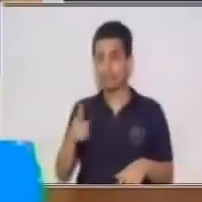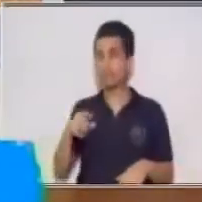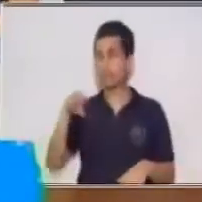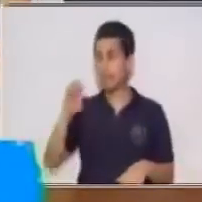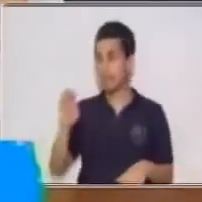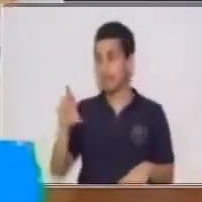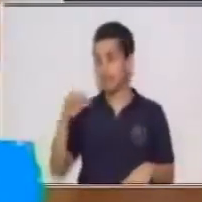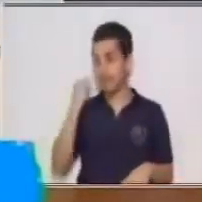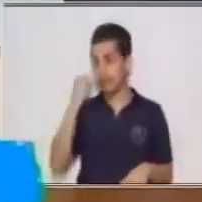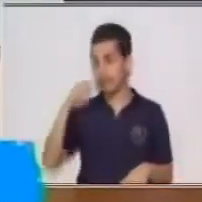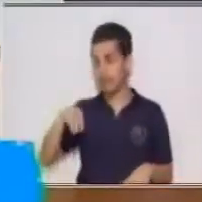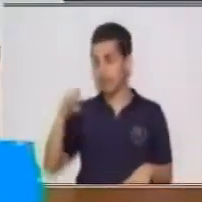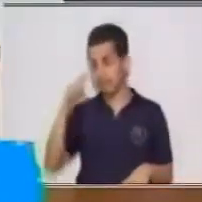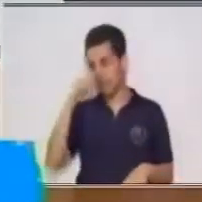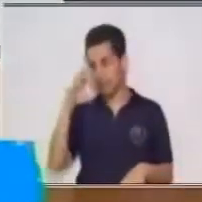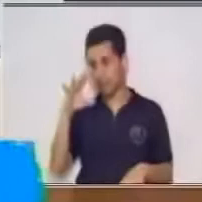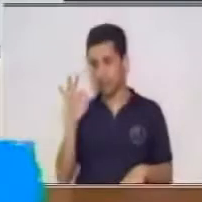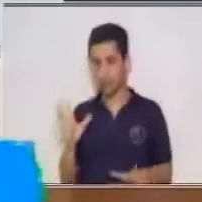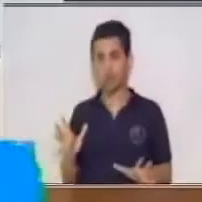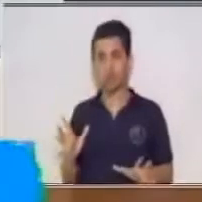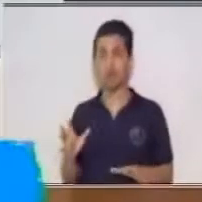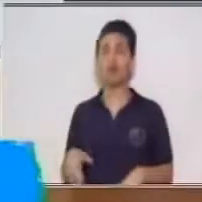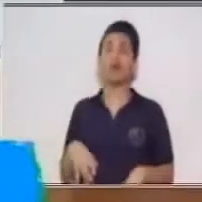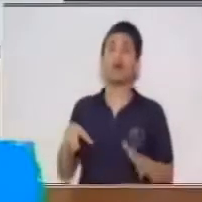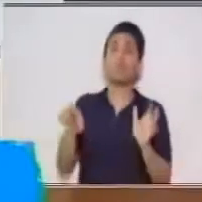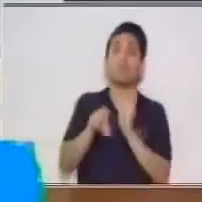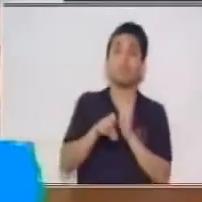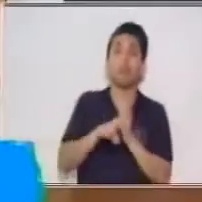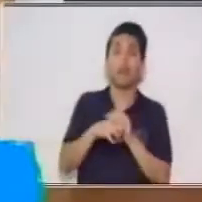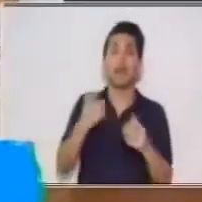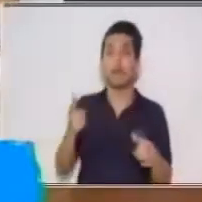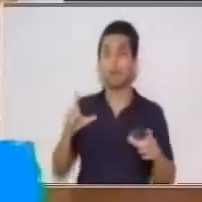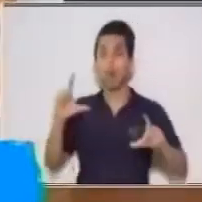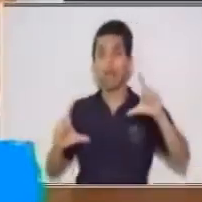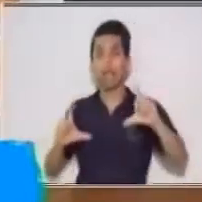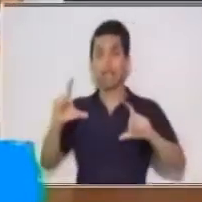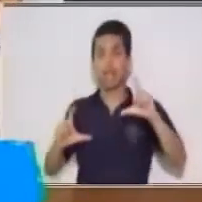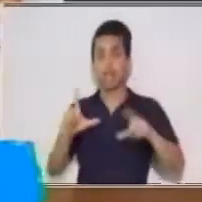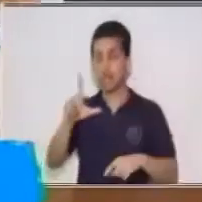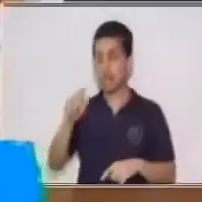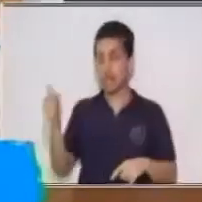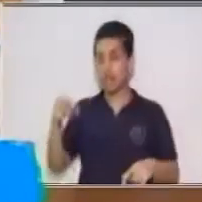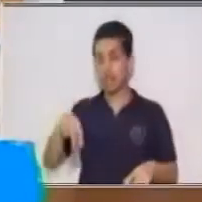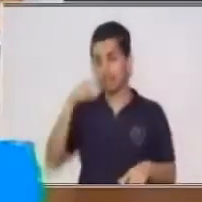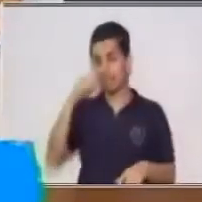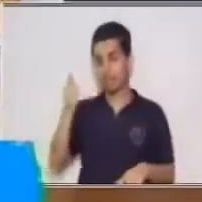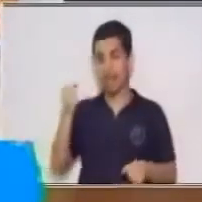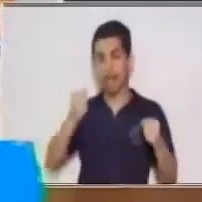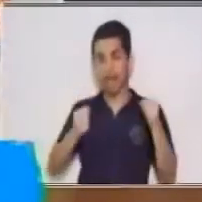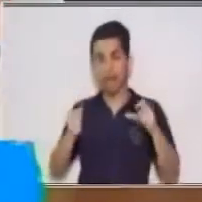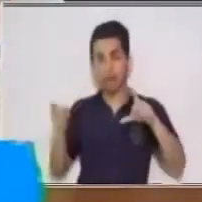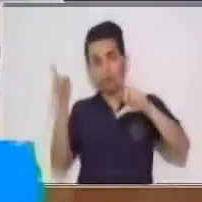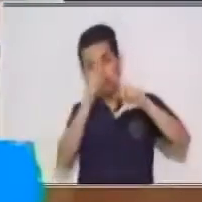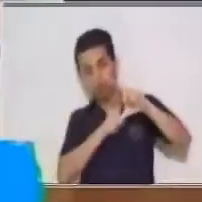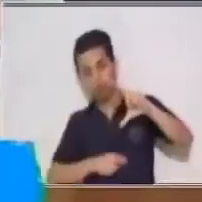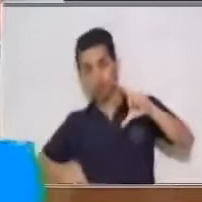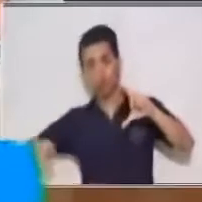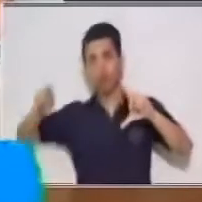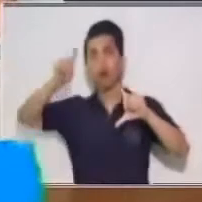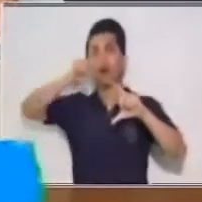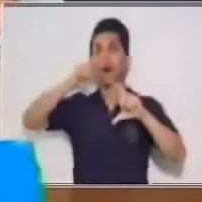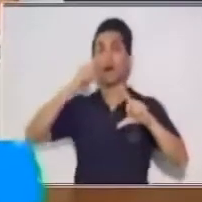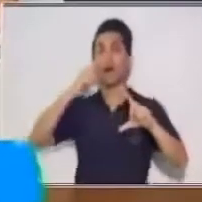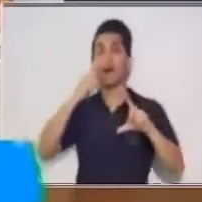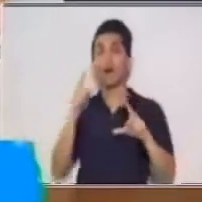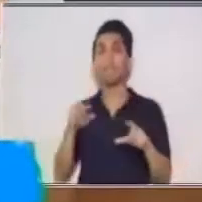salen redonditas, puede ser la orilla de una tortilla. ¿Qué otras cosas circulares tienes cerca? Observa a tu alrededor. ¿Qué